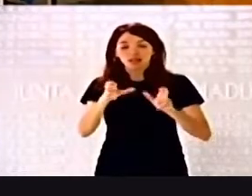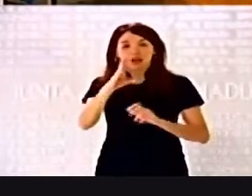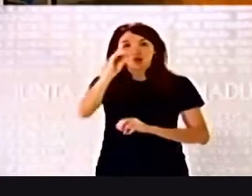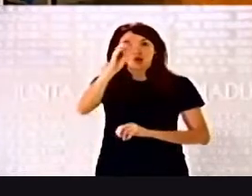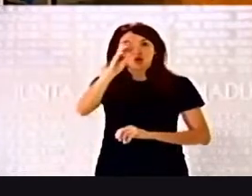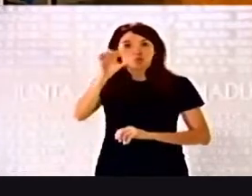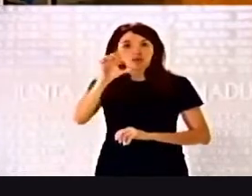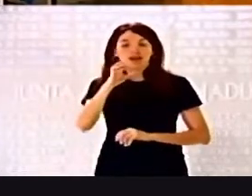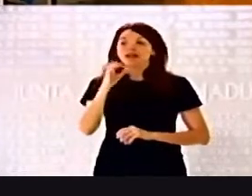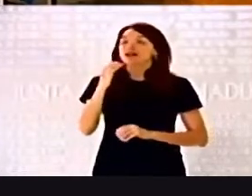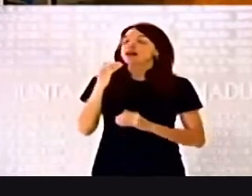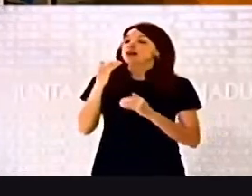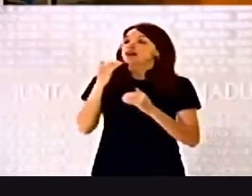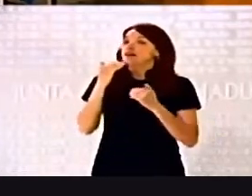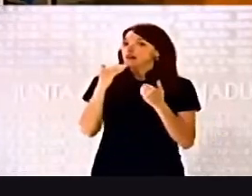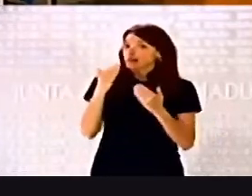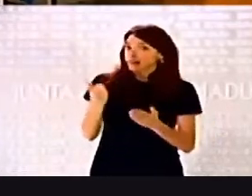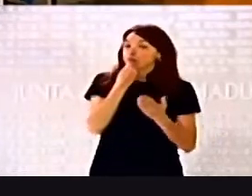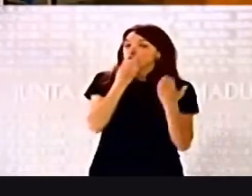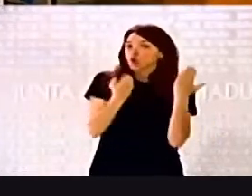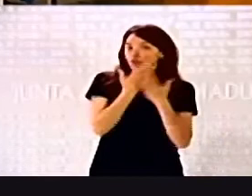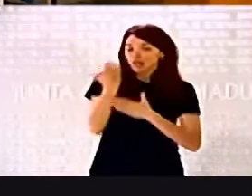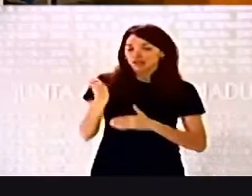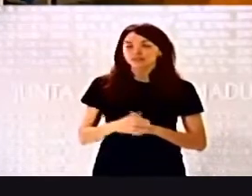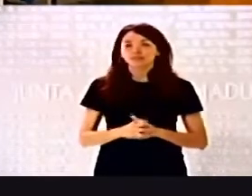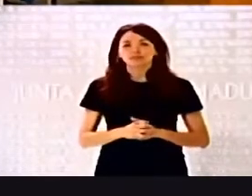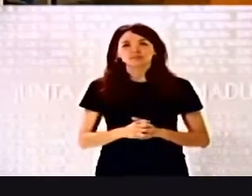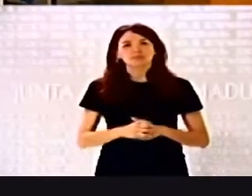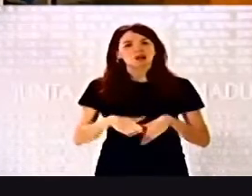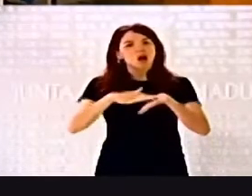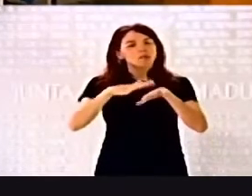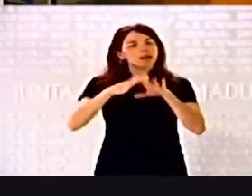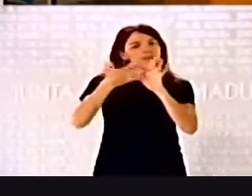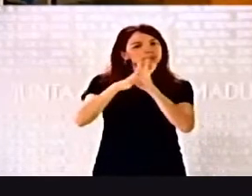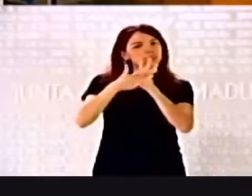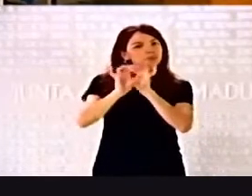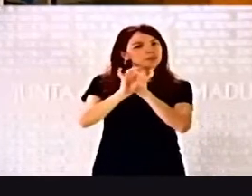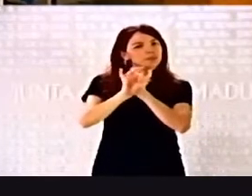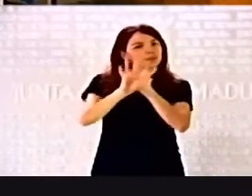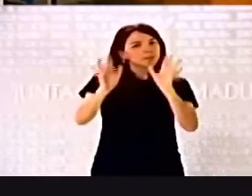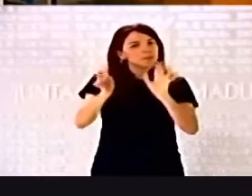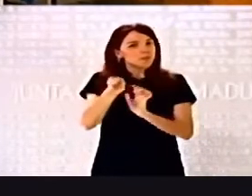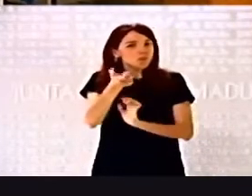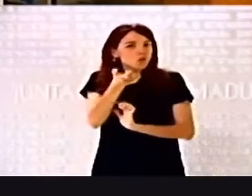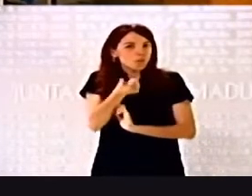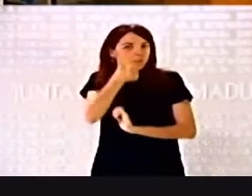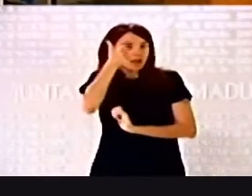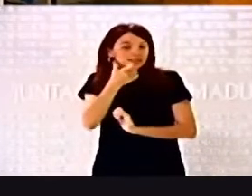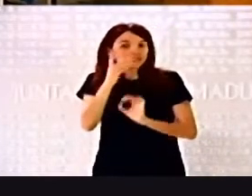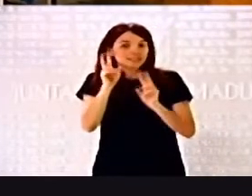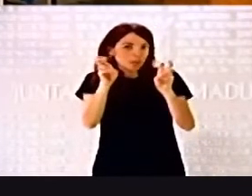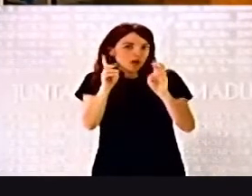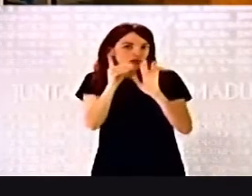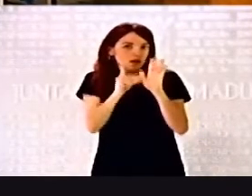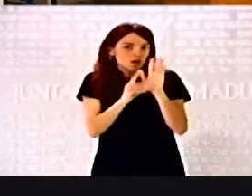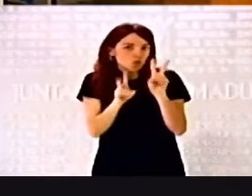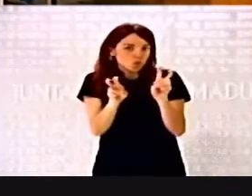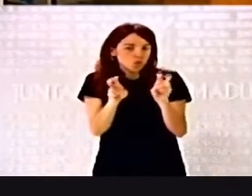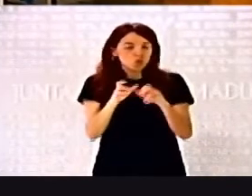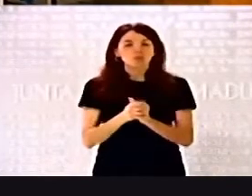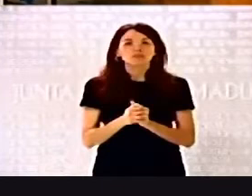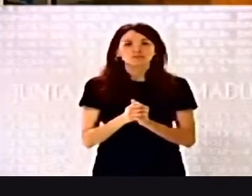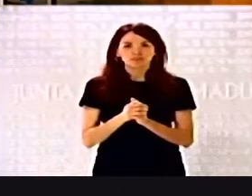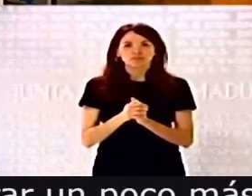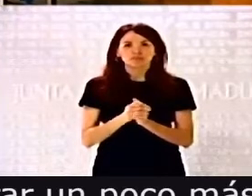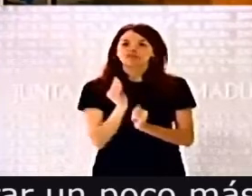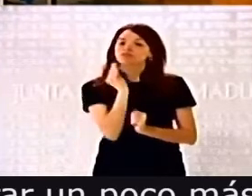Sí, gracias. ¿Qué tal? Buenos días. Para ilustrar un poco más su explicación acerca de este nuevo decreto,